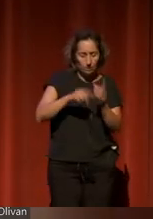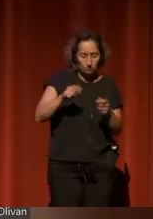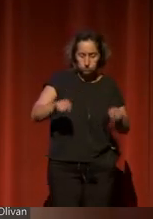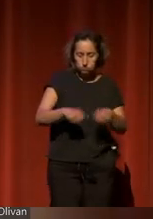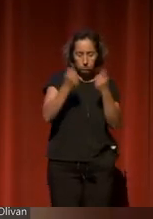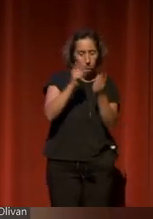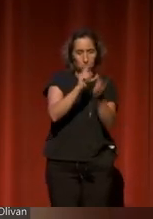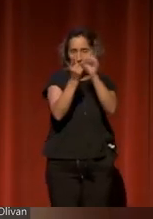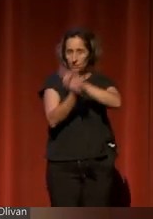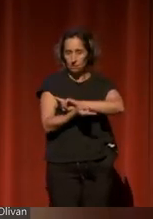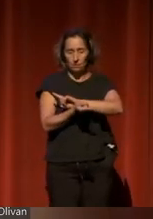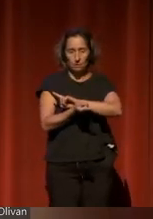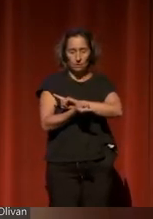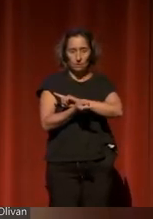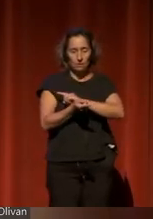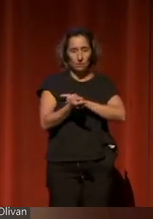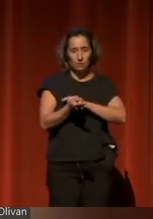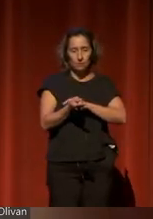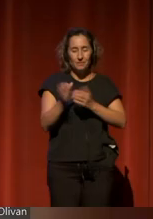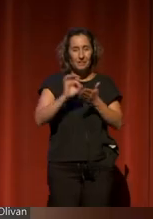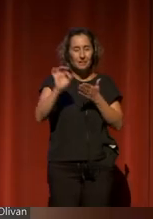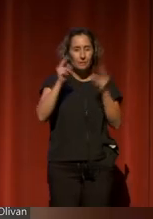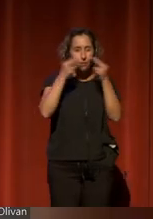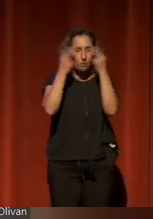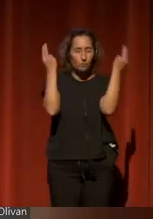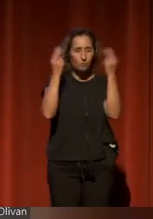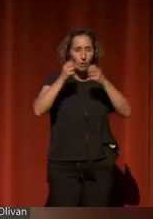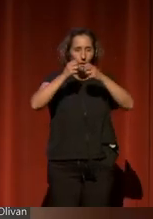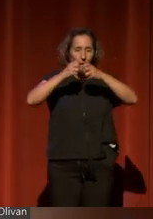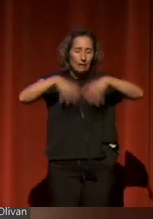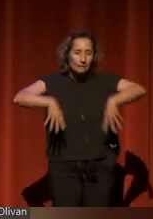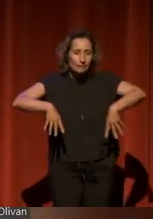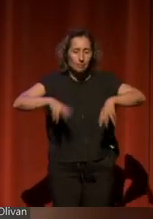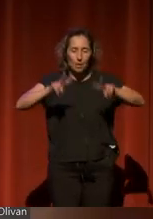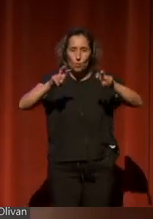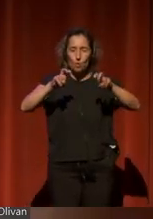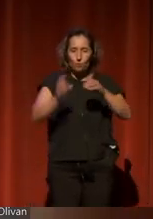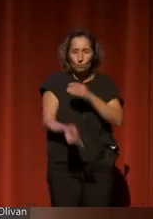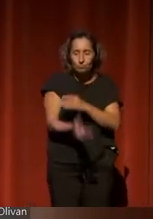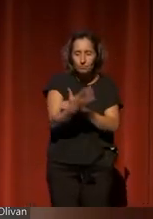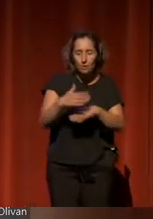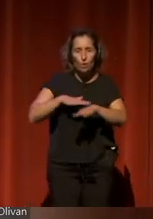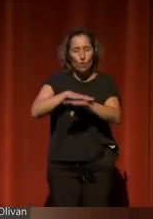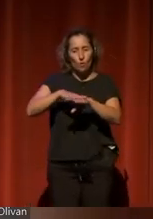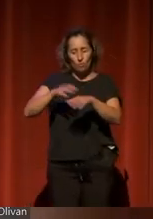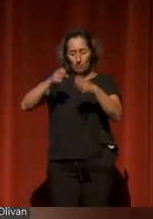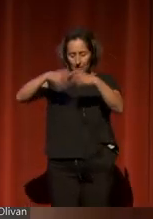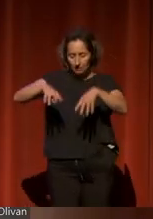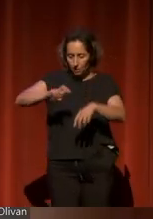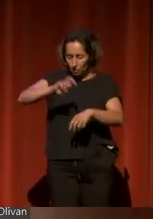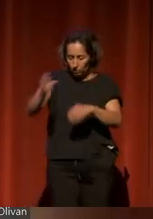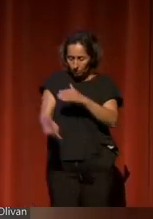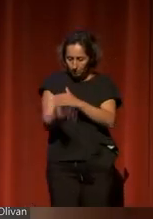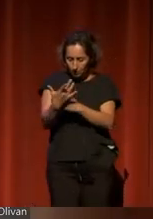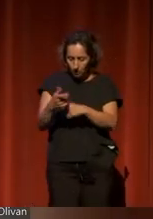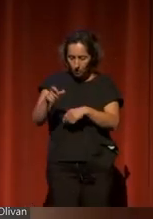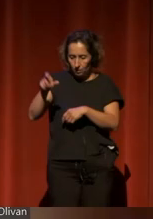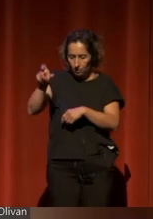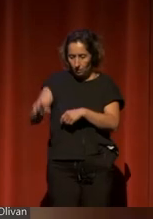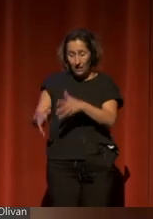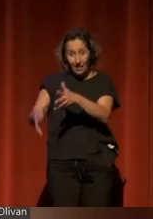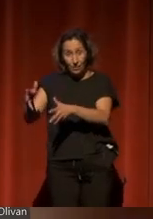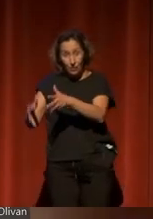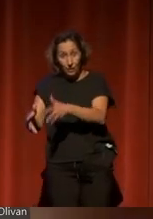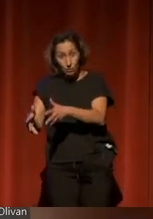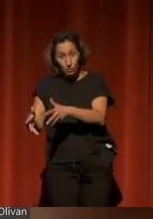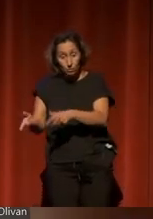otro otro esquema de servicios públicos otro esquema de gobernanza otro esquema de relaciones entre la ciudadanía y las